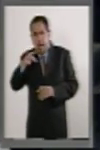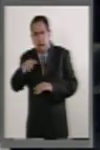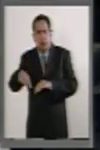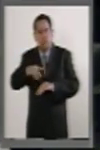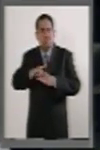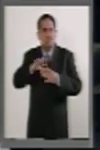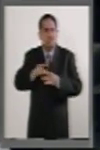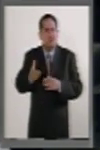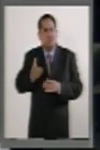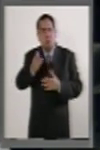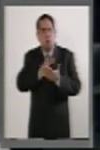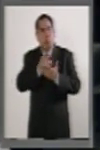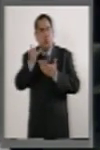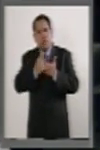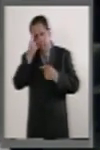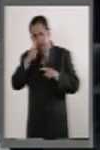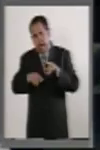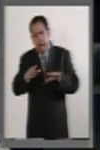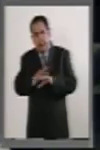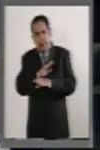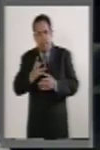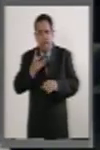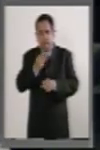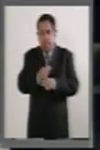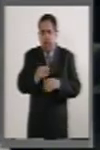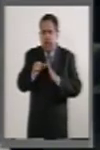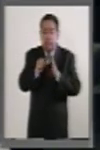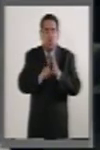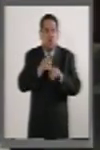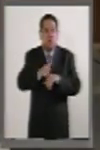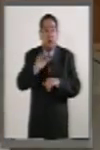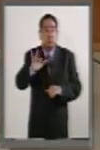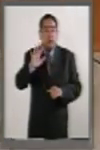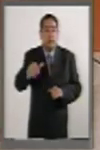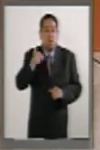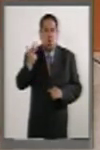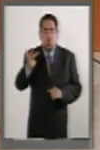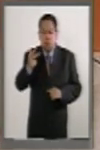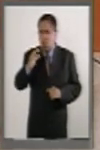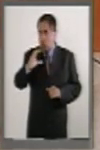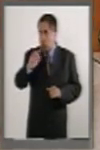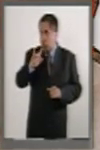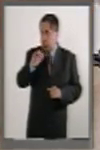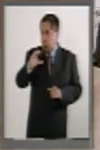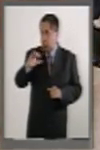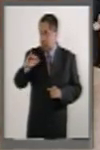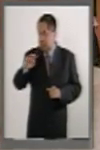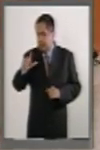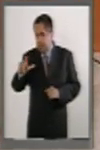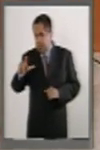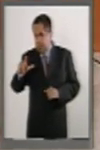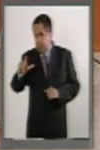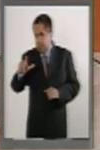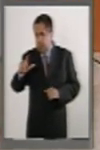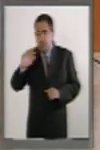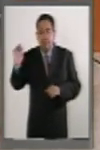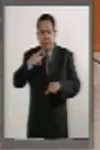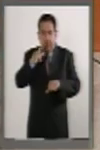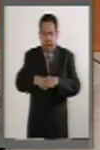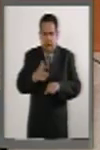para presentar un proyecto de decreto por el que se reforma el artículo 58 del Código Civil